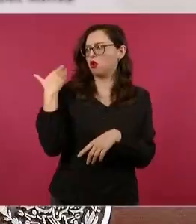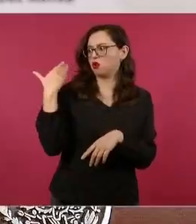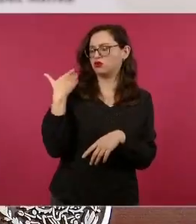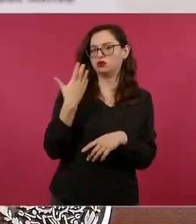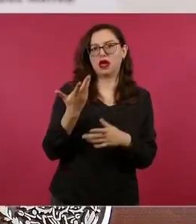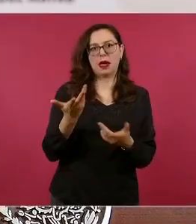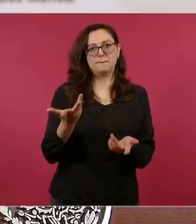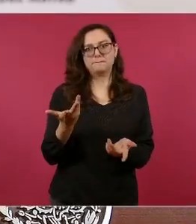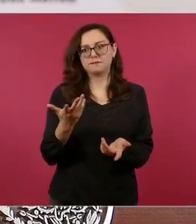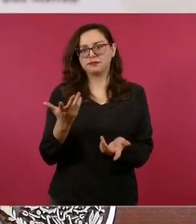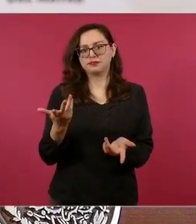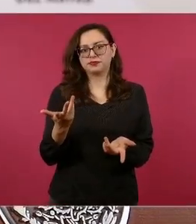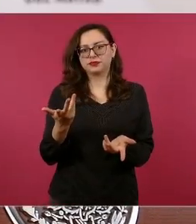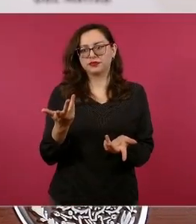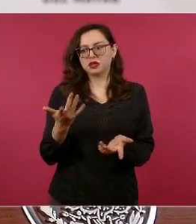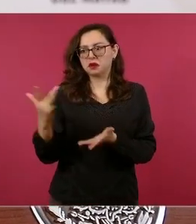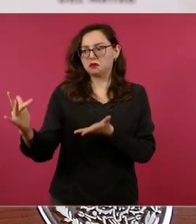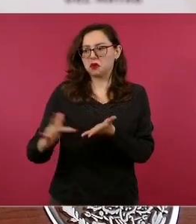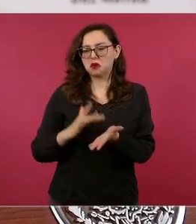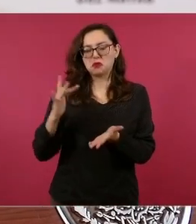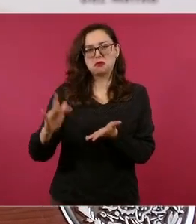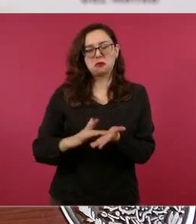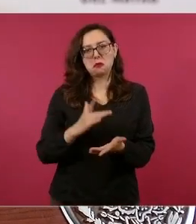Pero ahora no, ahora la ciudad